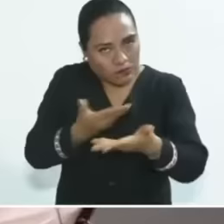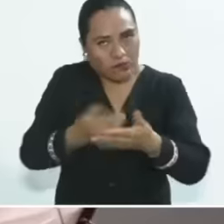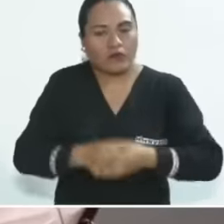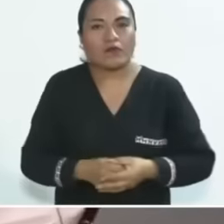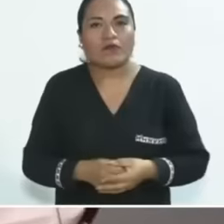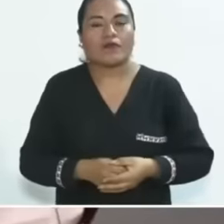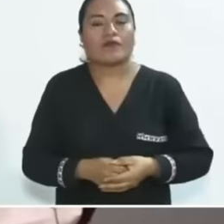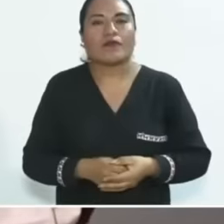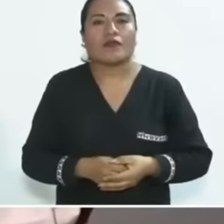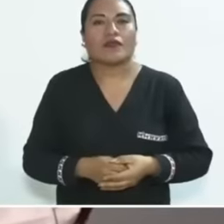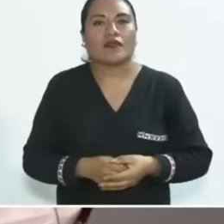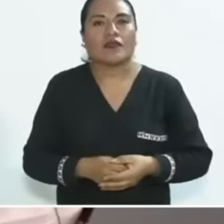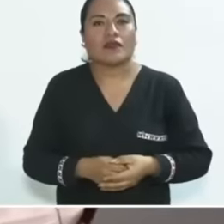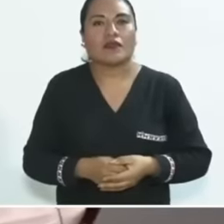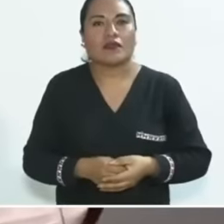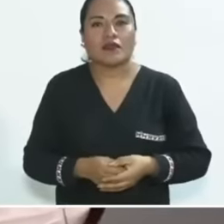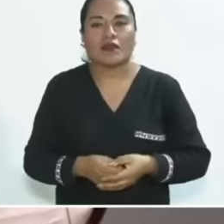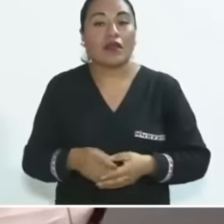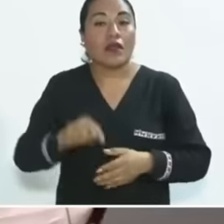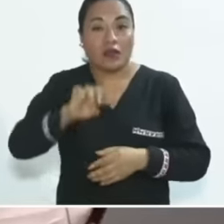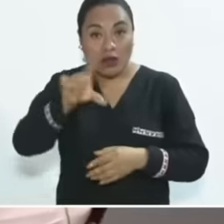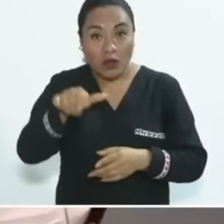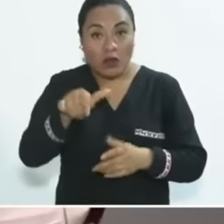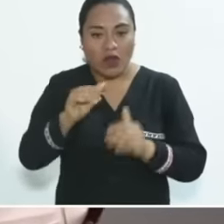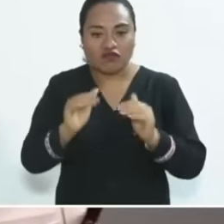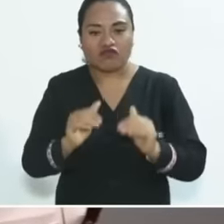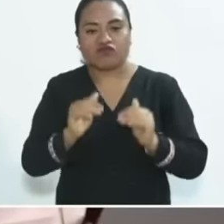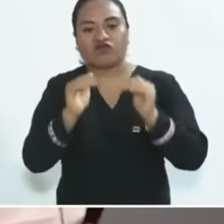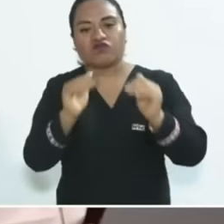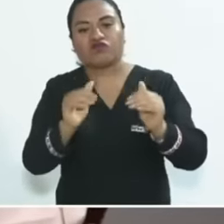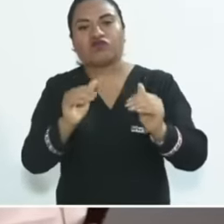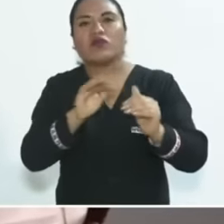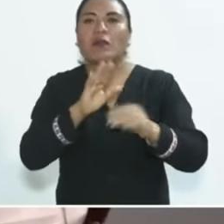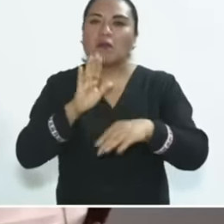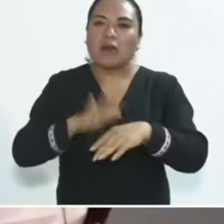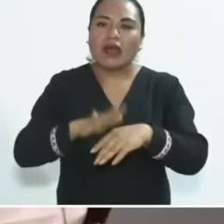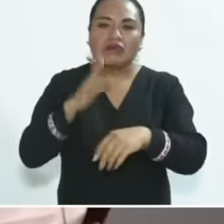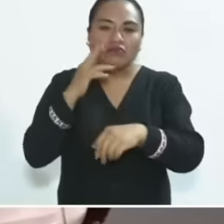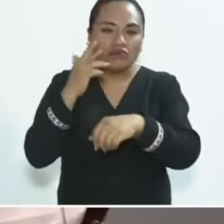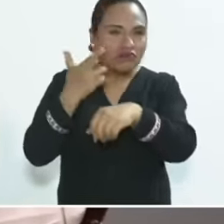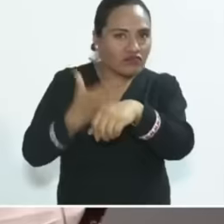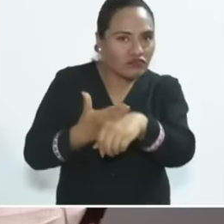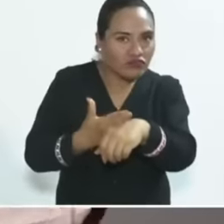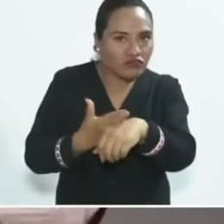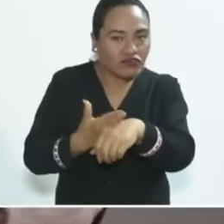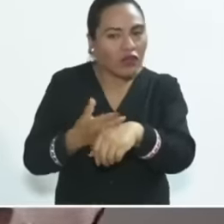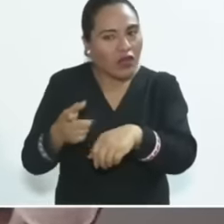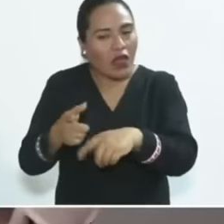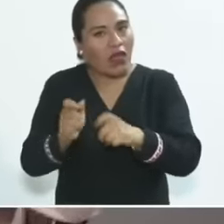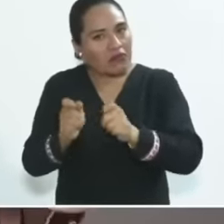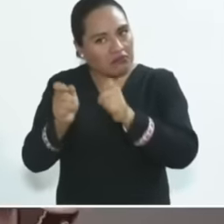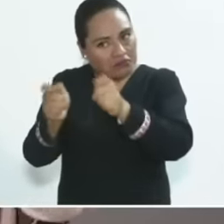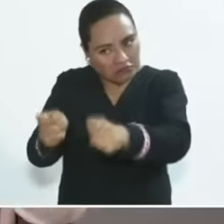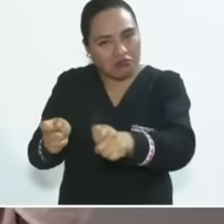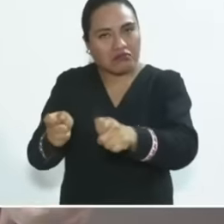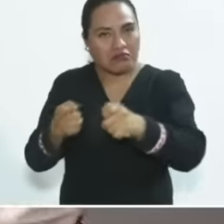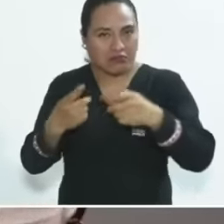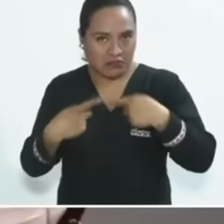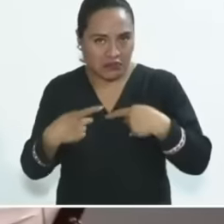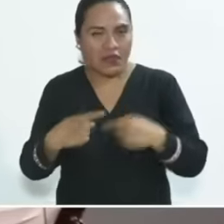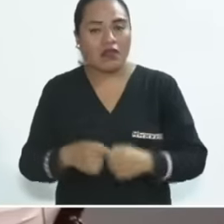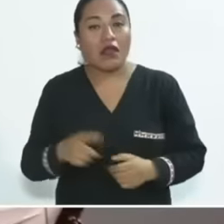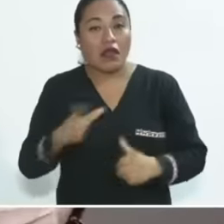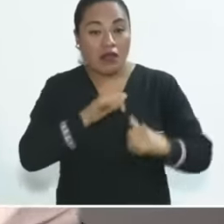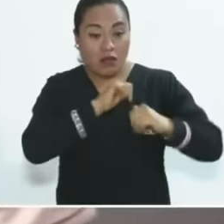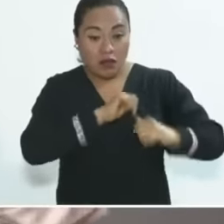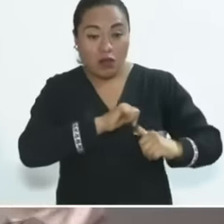llegando a otros cargos, a otras responsabilidades. Y las